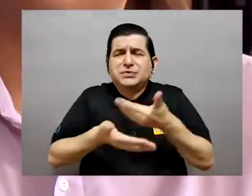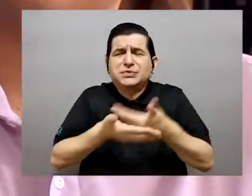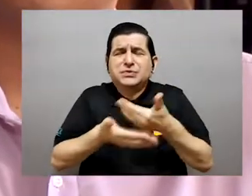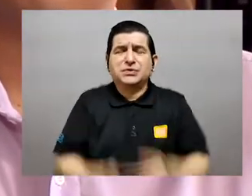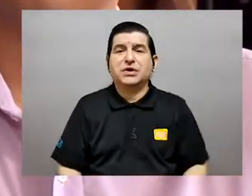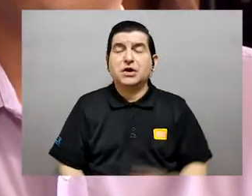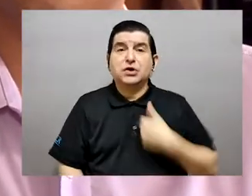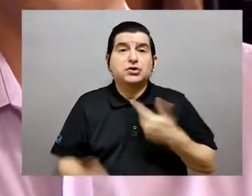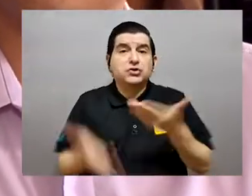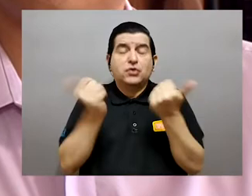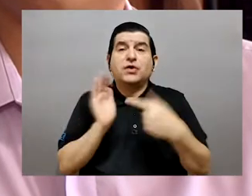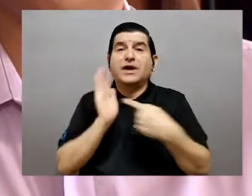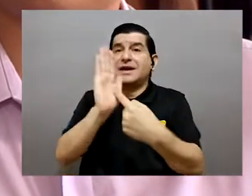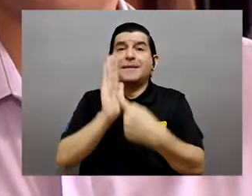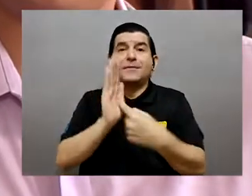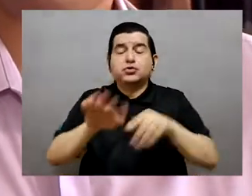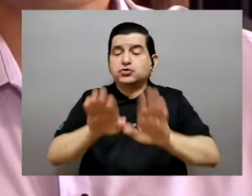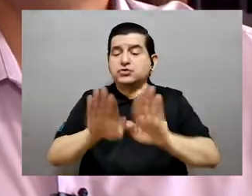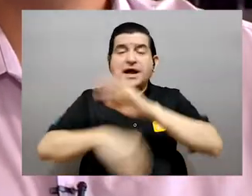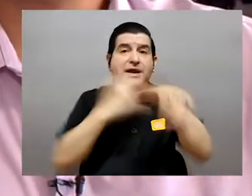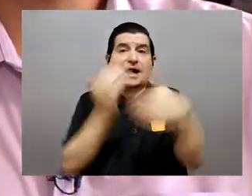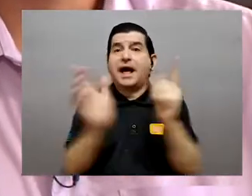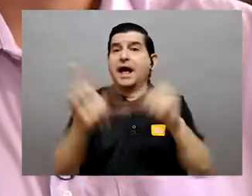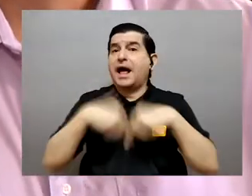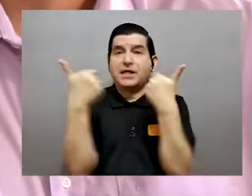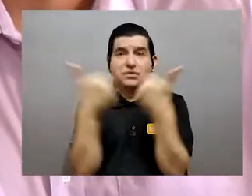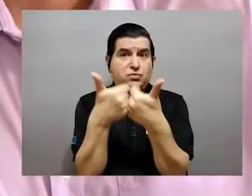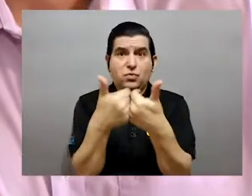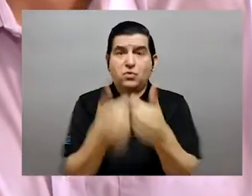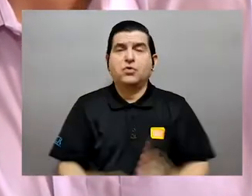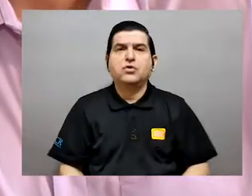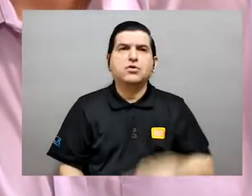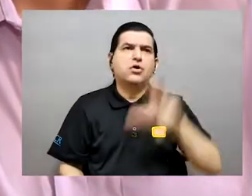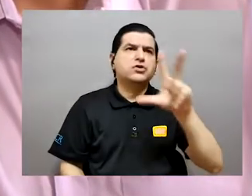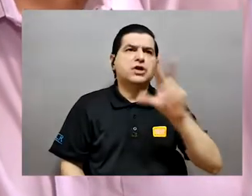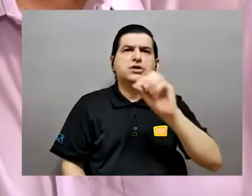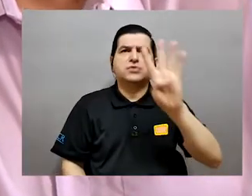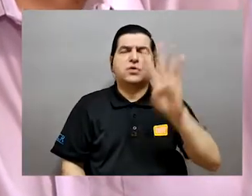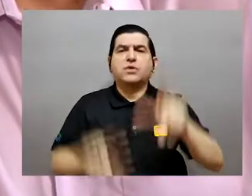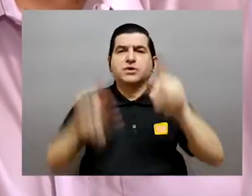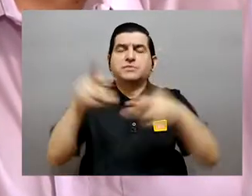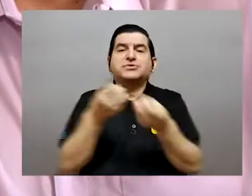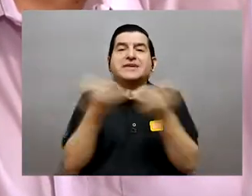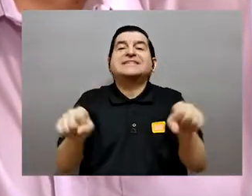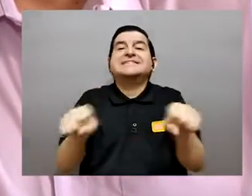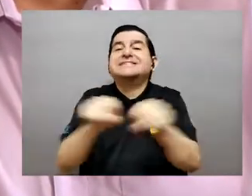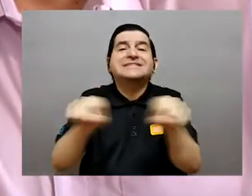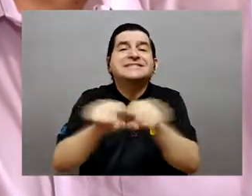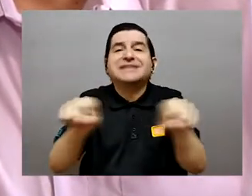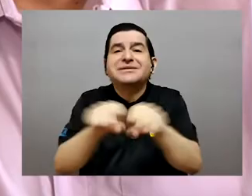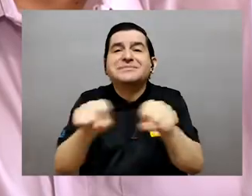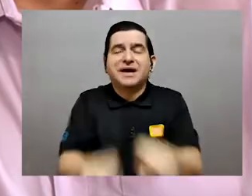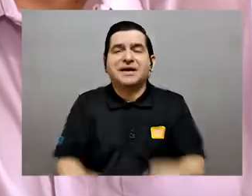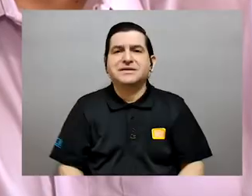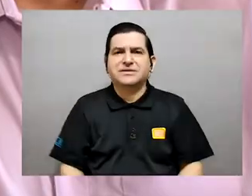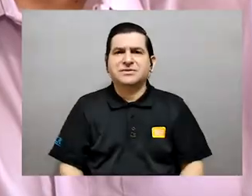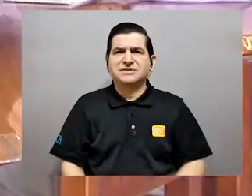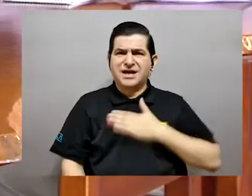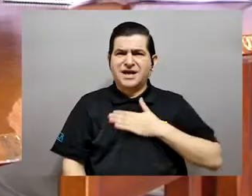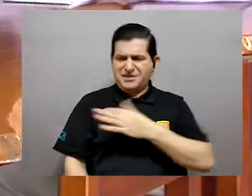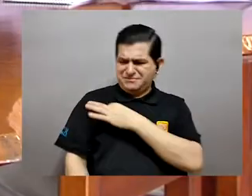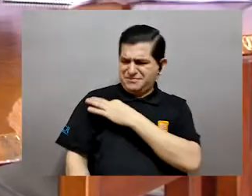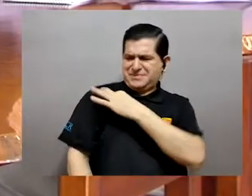los canastos, porque yo necesitaba ayudarme con algo para ver si me podía comprar unos zapatos. Eso era, digamos, el sueño